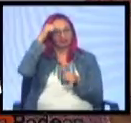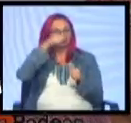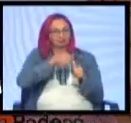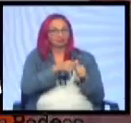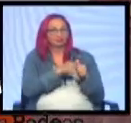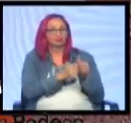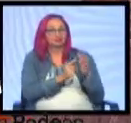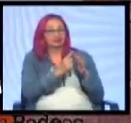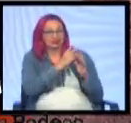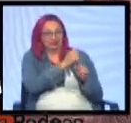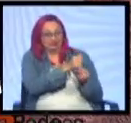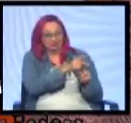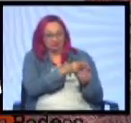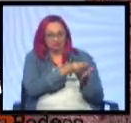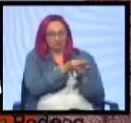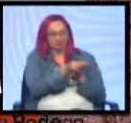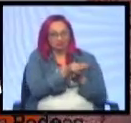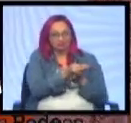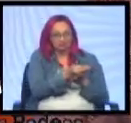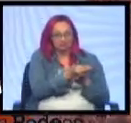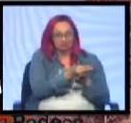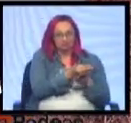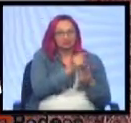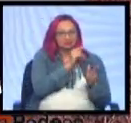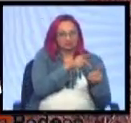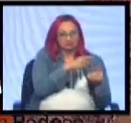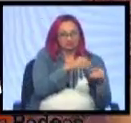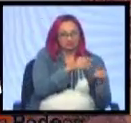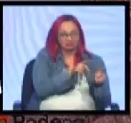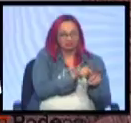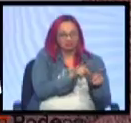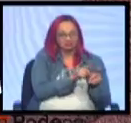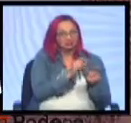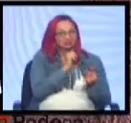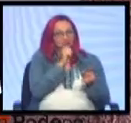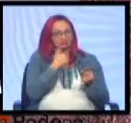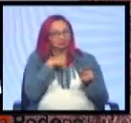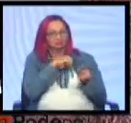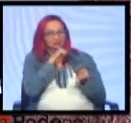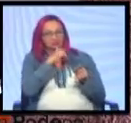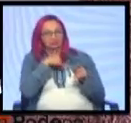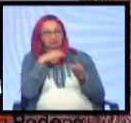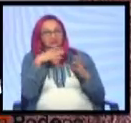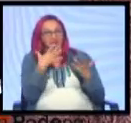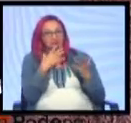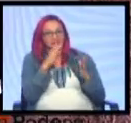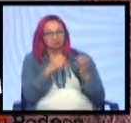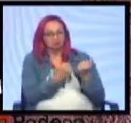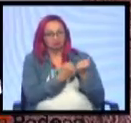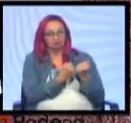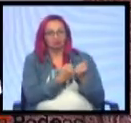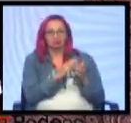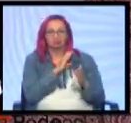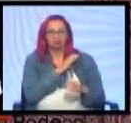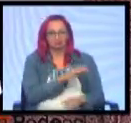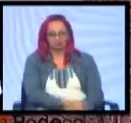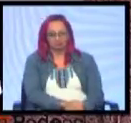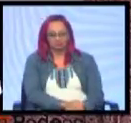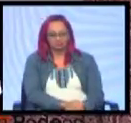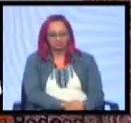que comete el delito quien compra esa lotería y quien la vende también. Pero nosotros no tenemos un cuerpo policial.